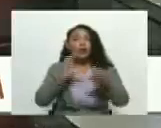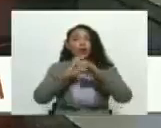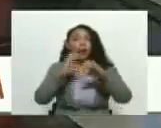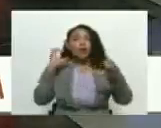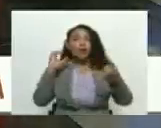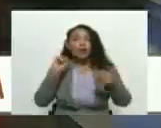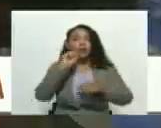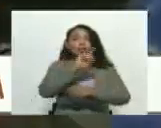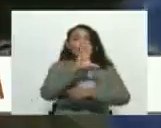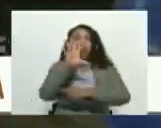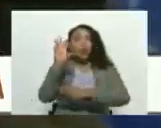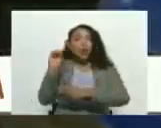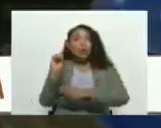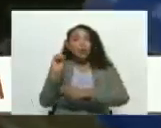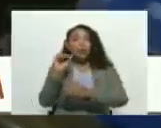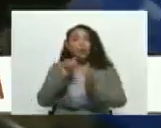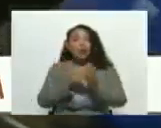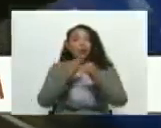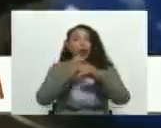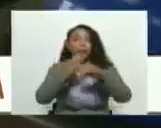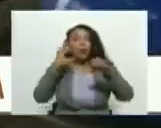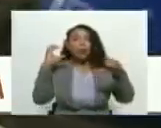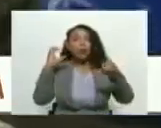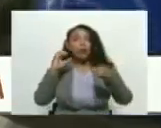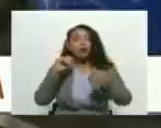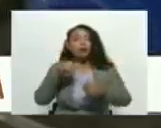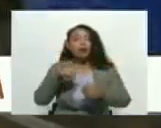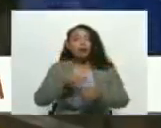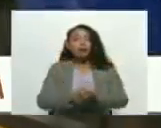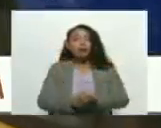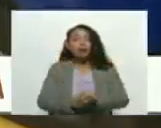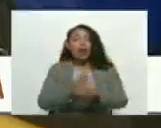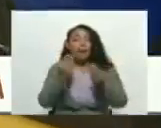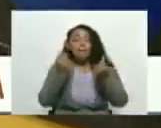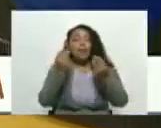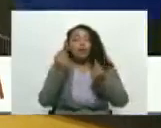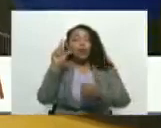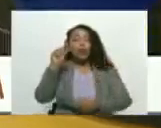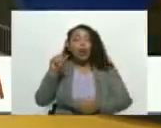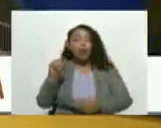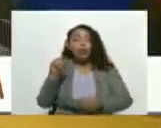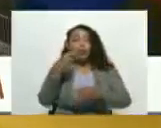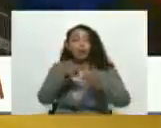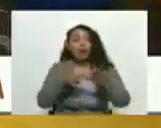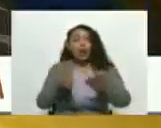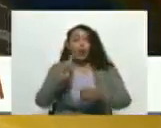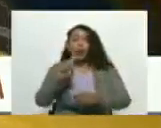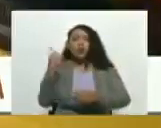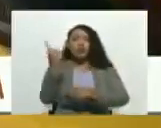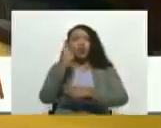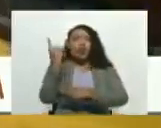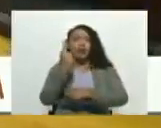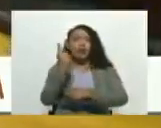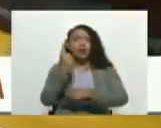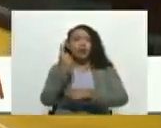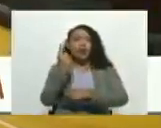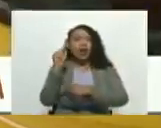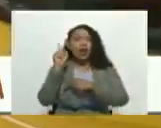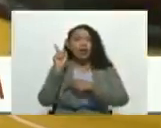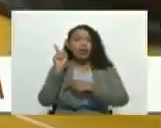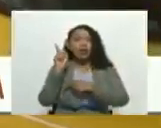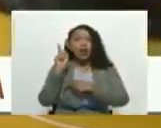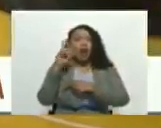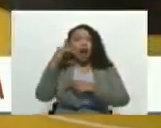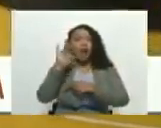más de 150 mil transportistas atendidos a precios accesibles e insumos. No solamente eso, sino que tenemos más